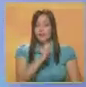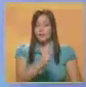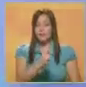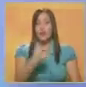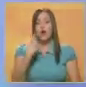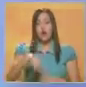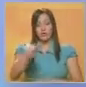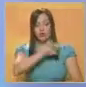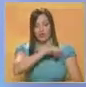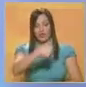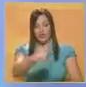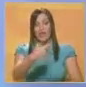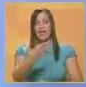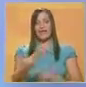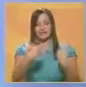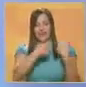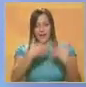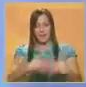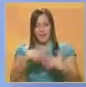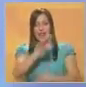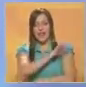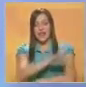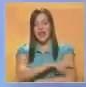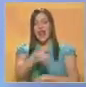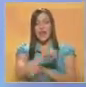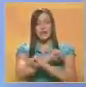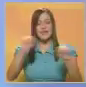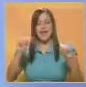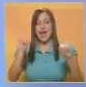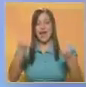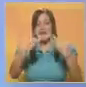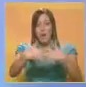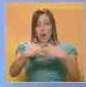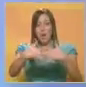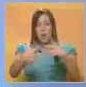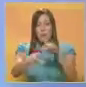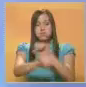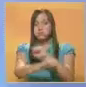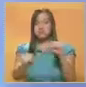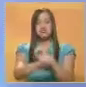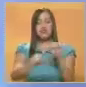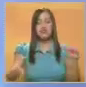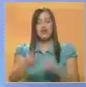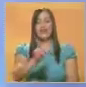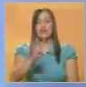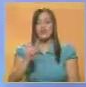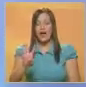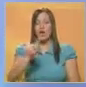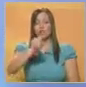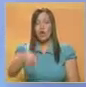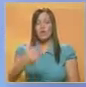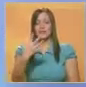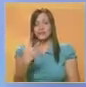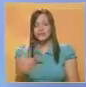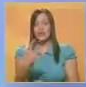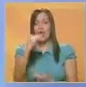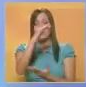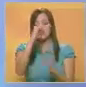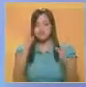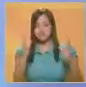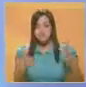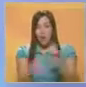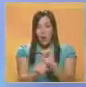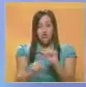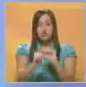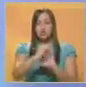autoridades de corpoelec confirmaron que esta mañana explotó un transformador de 24 5 kilovatios en la planta ramón laguna del